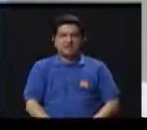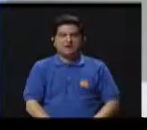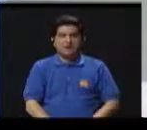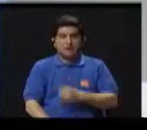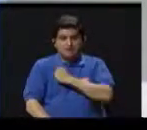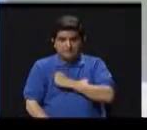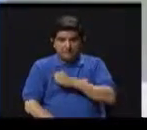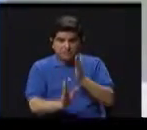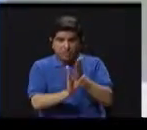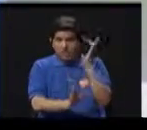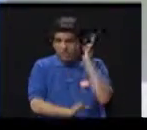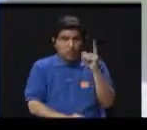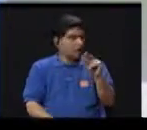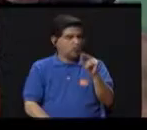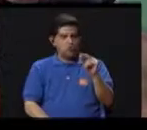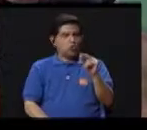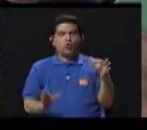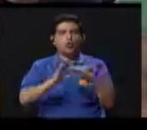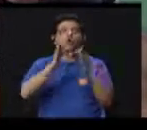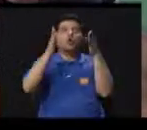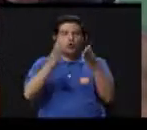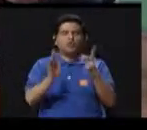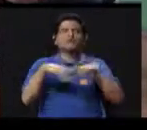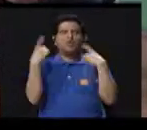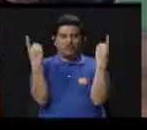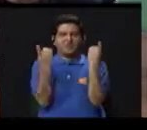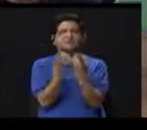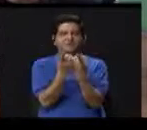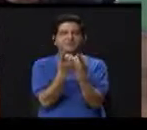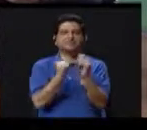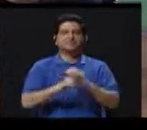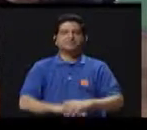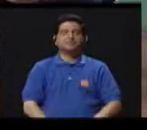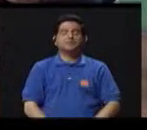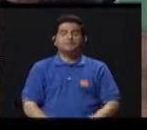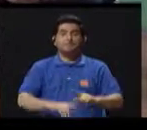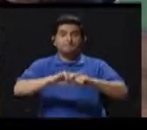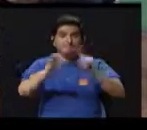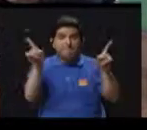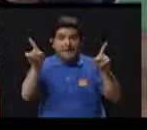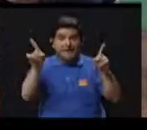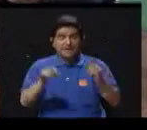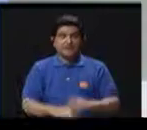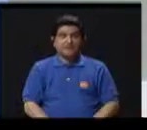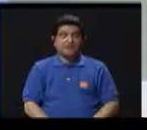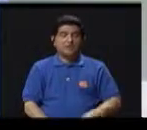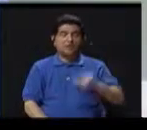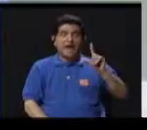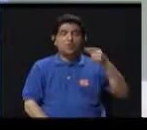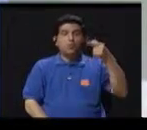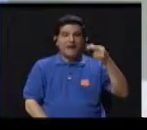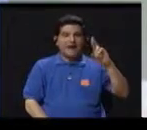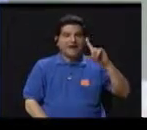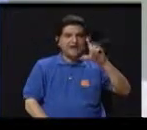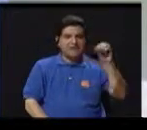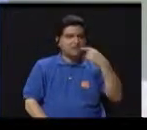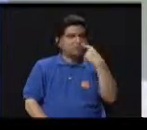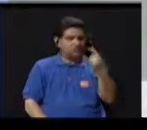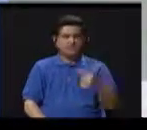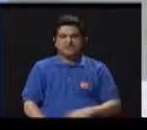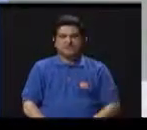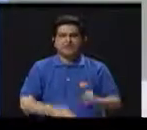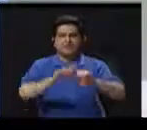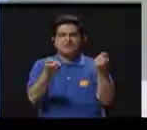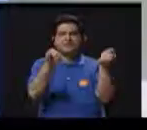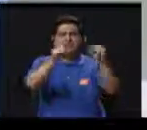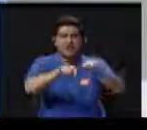Uh-huh. La psicóloga. Ella era la coordinadora del departamento. Yeah. Pero entonces, digamos, Laura nos comentaba diferentes